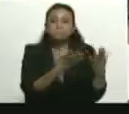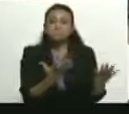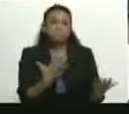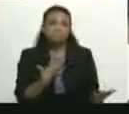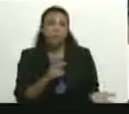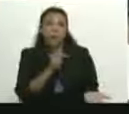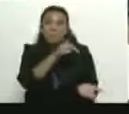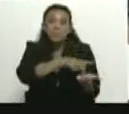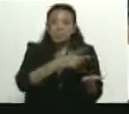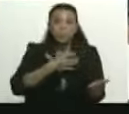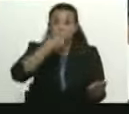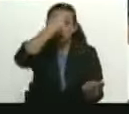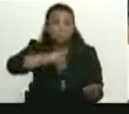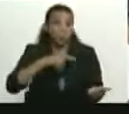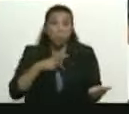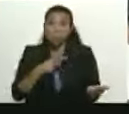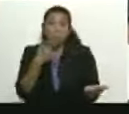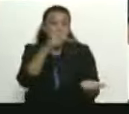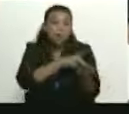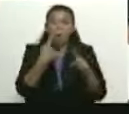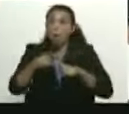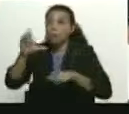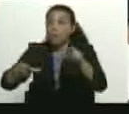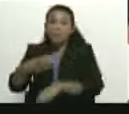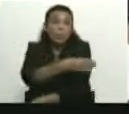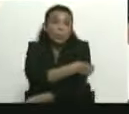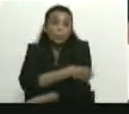se me permitió la participación como a tantas otras personas.